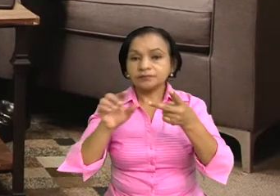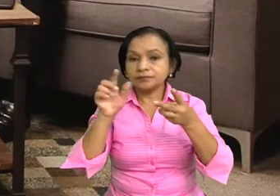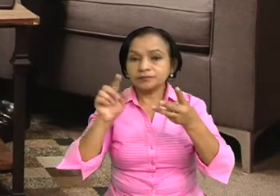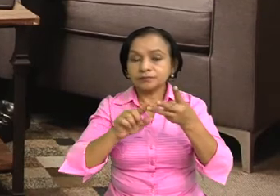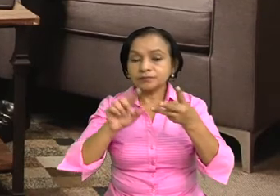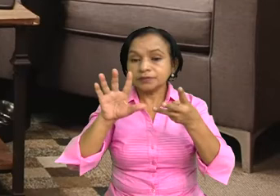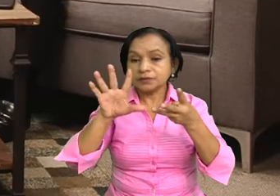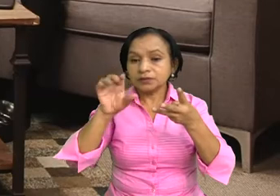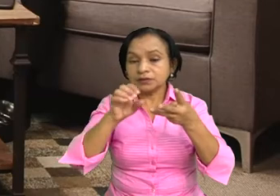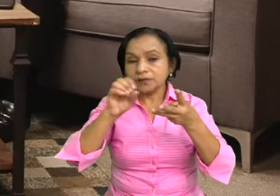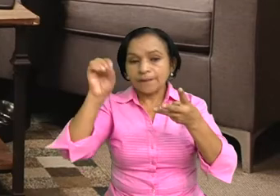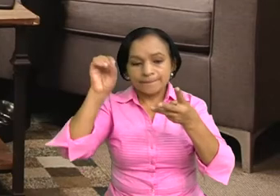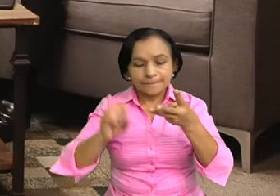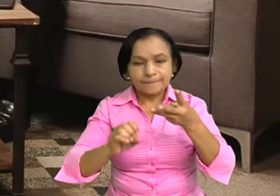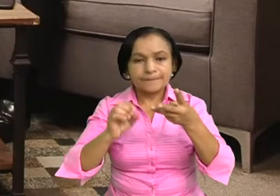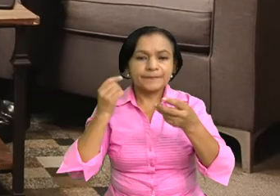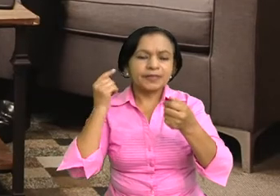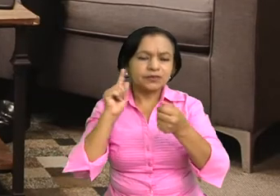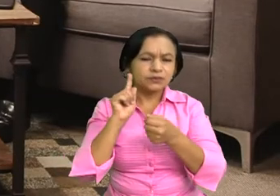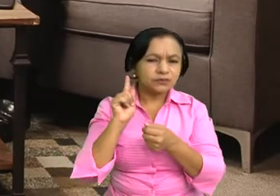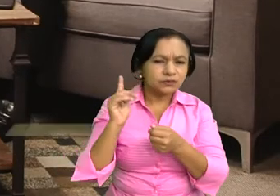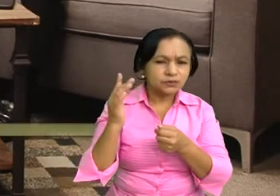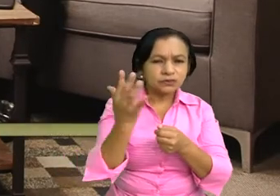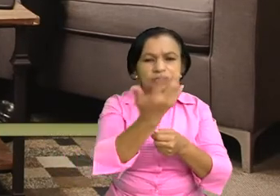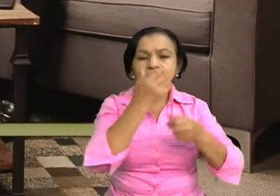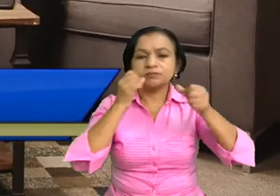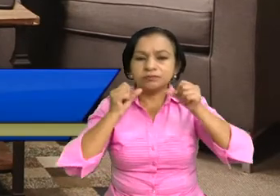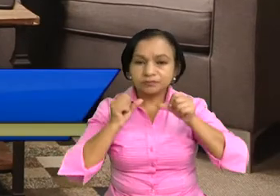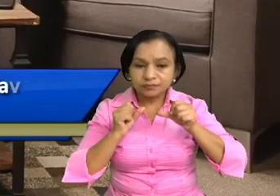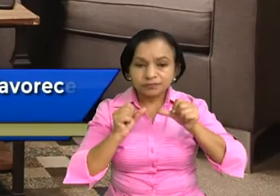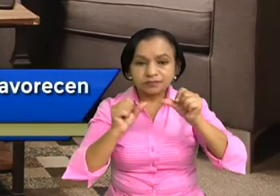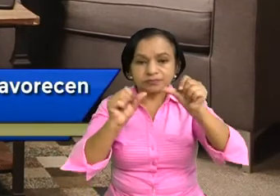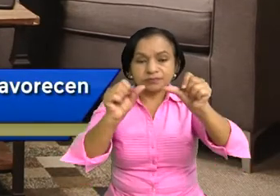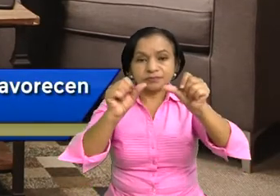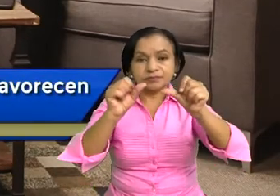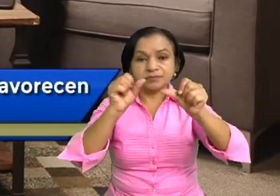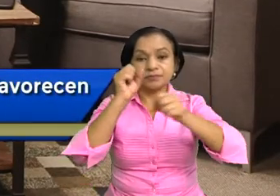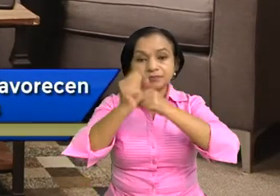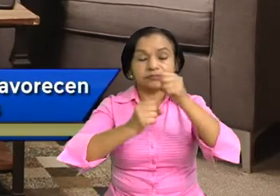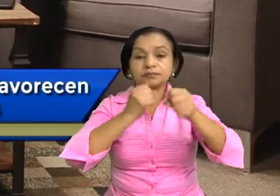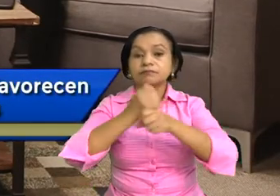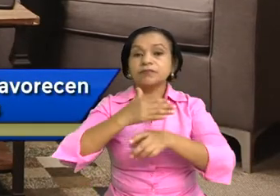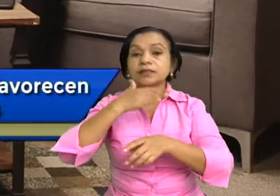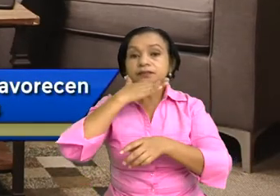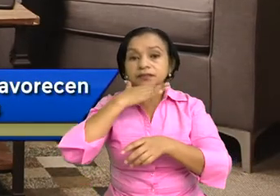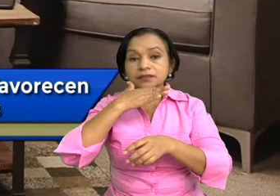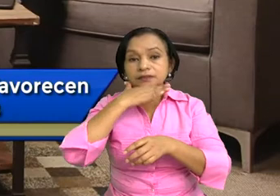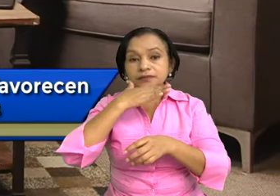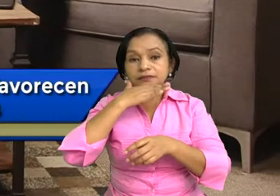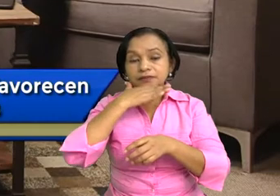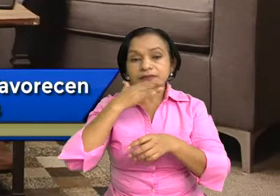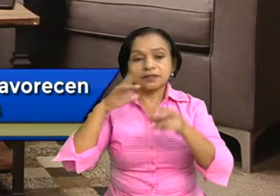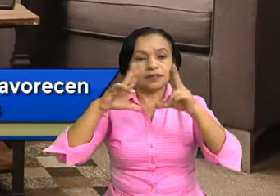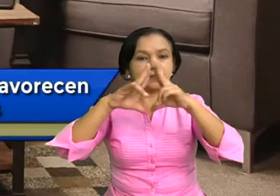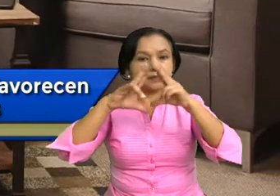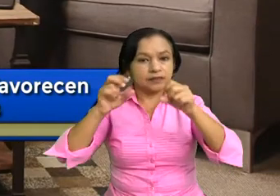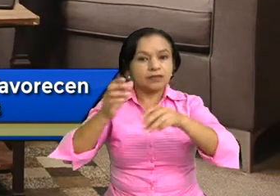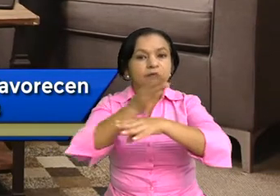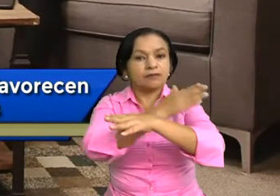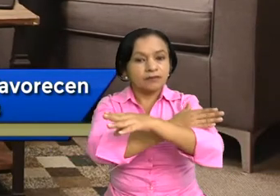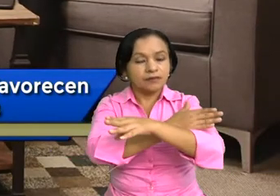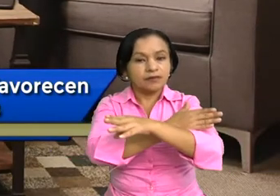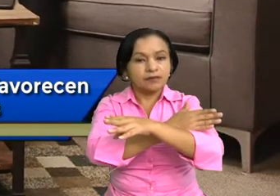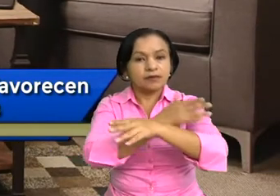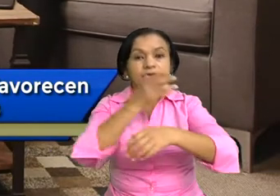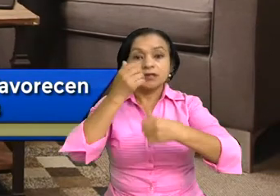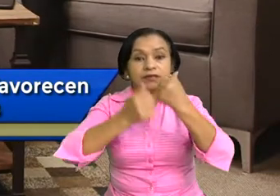al 50%, pero todos avanzaron aún durante la etapa más difícil que vivió Nicaragua como